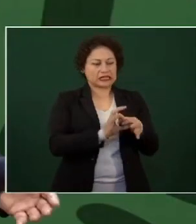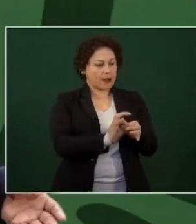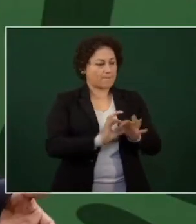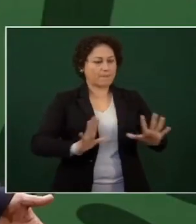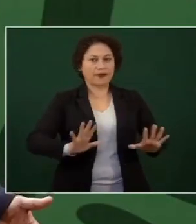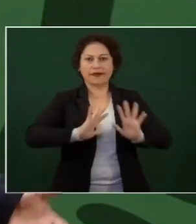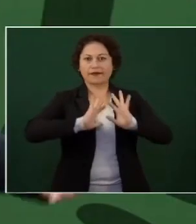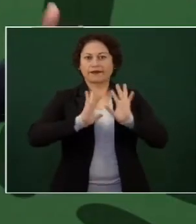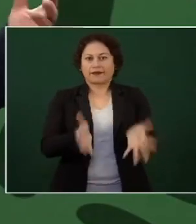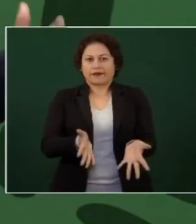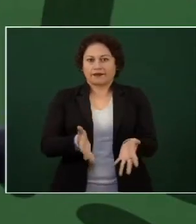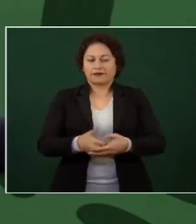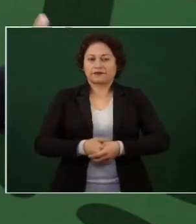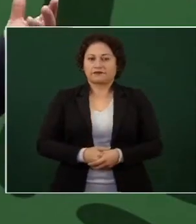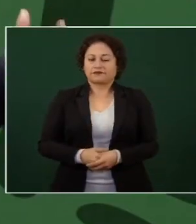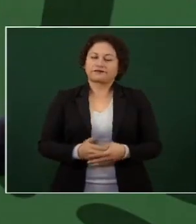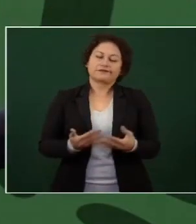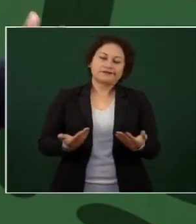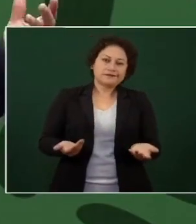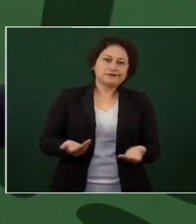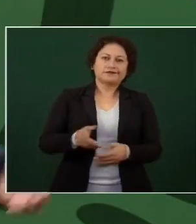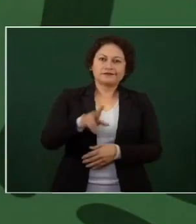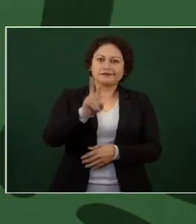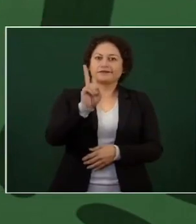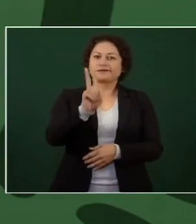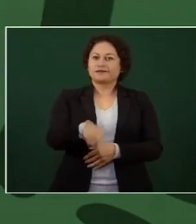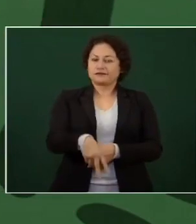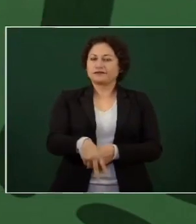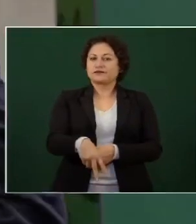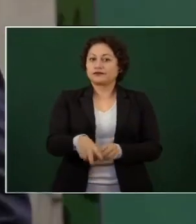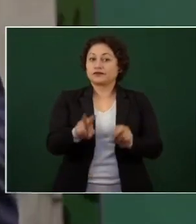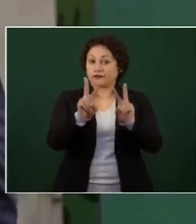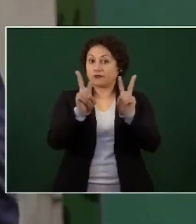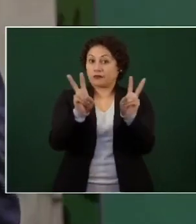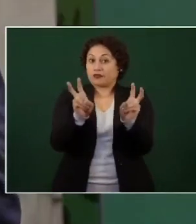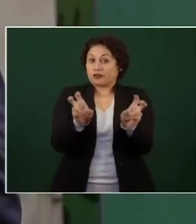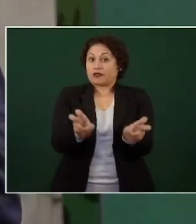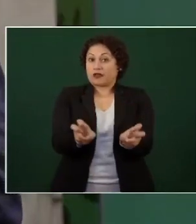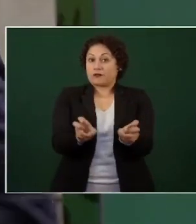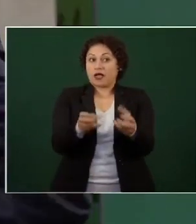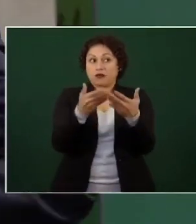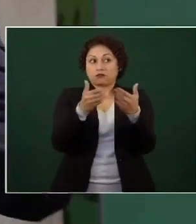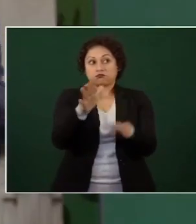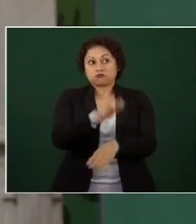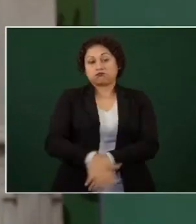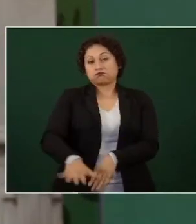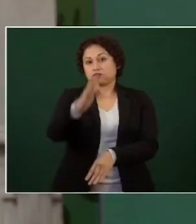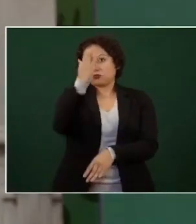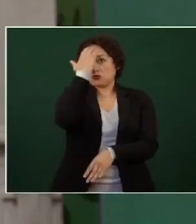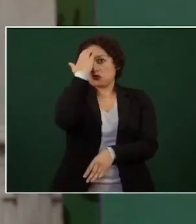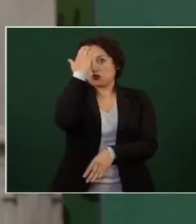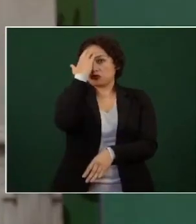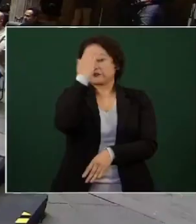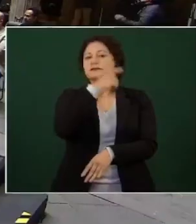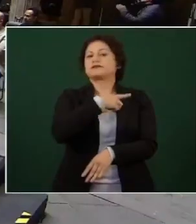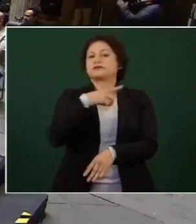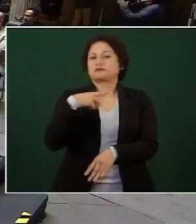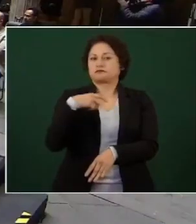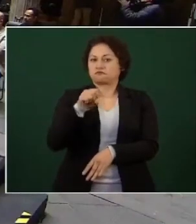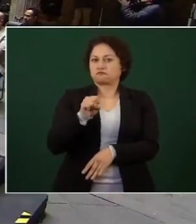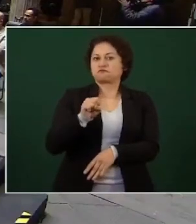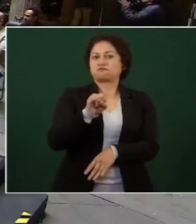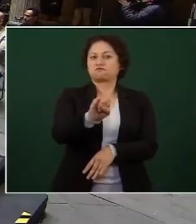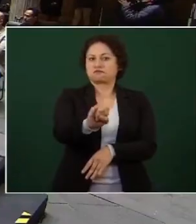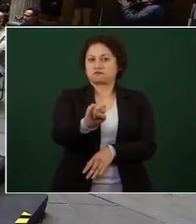Entonces, sí es un tema de interés público y va a iniciar ya